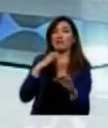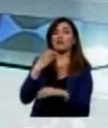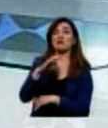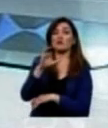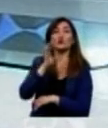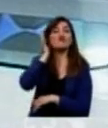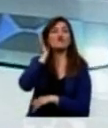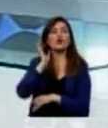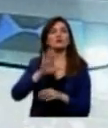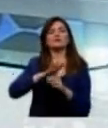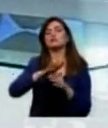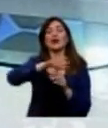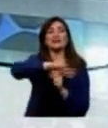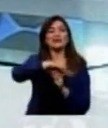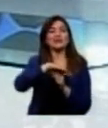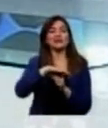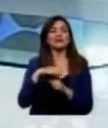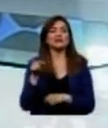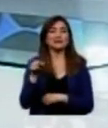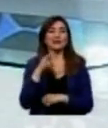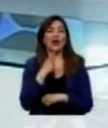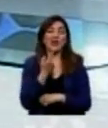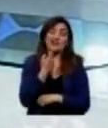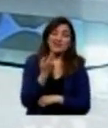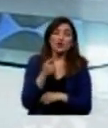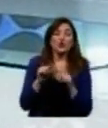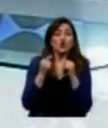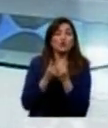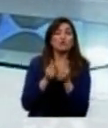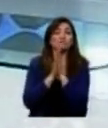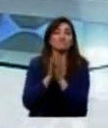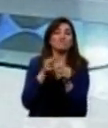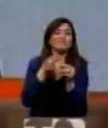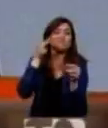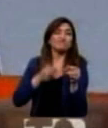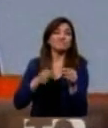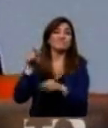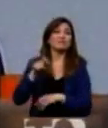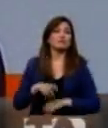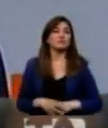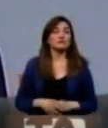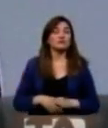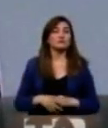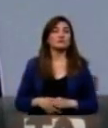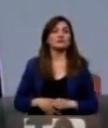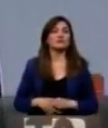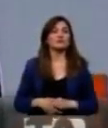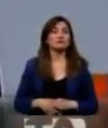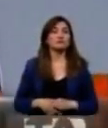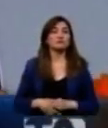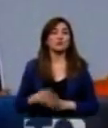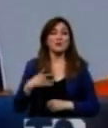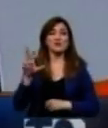canciller, María Fernanda Espinosa. Hay frentes que incluso piden sus renuncias. no se los trajo con